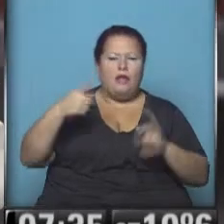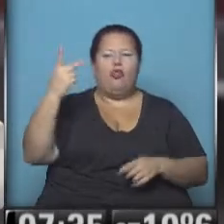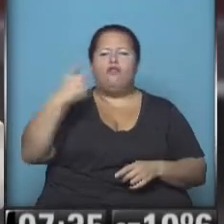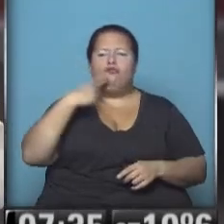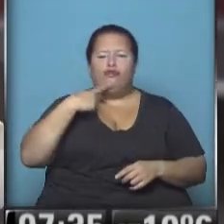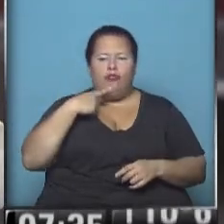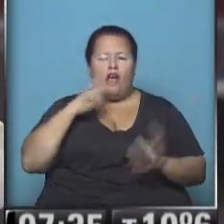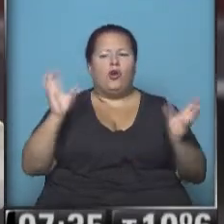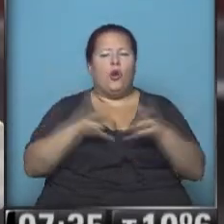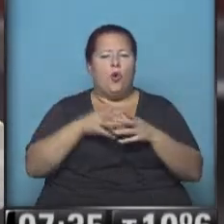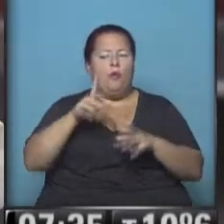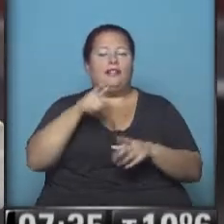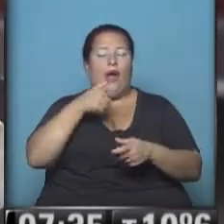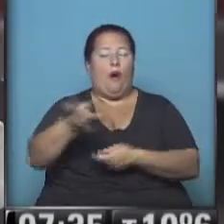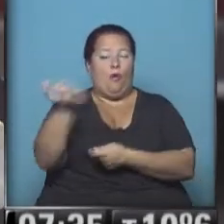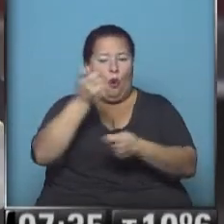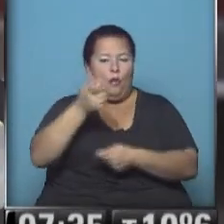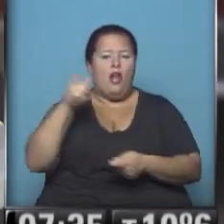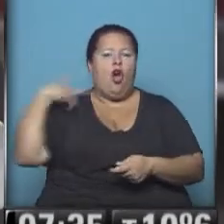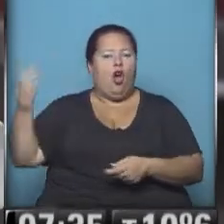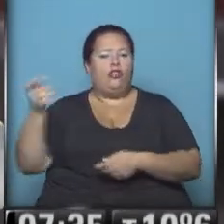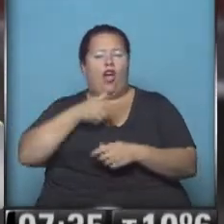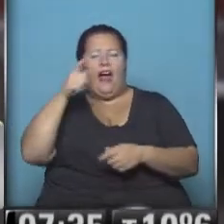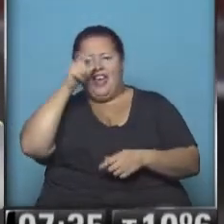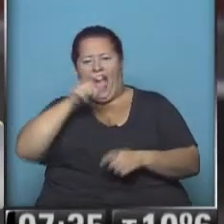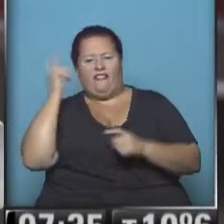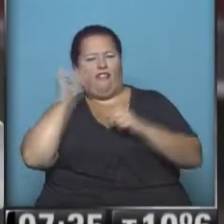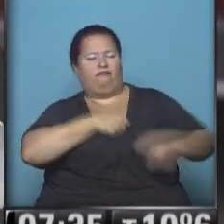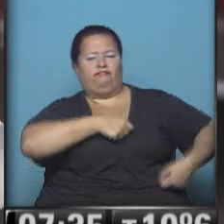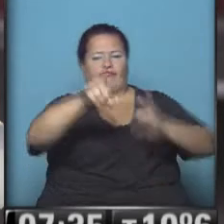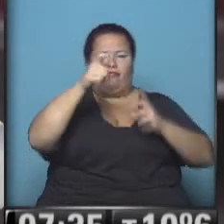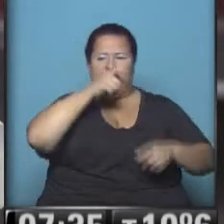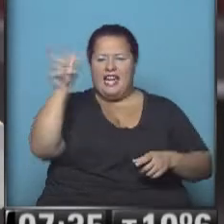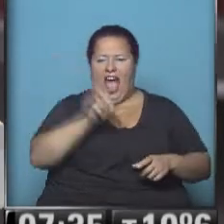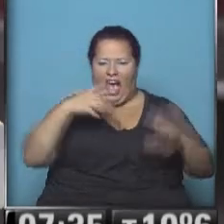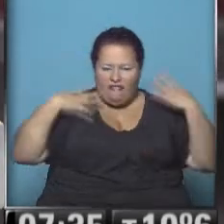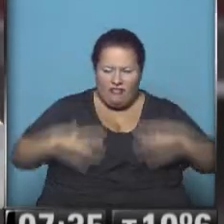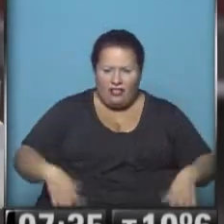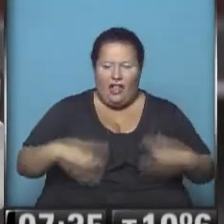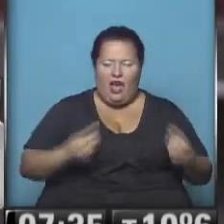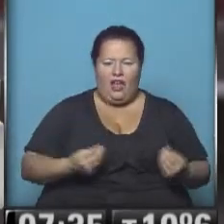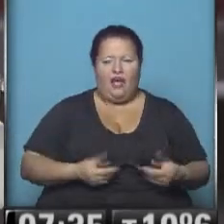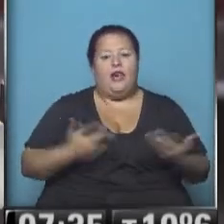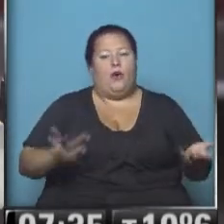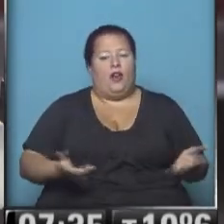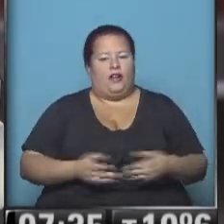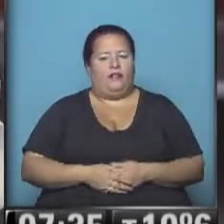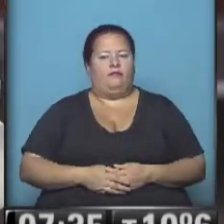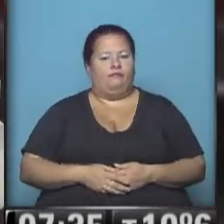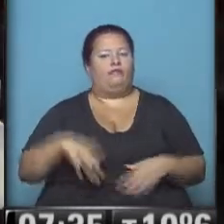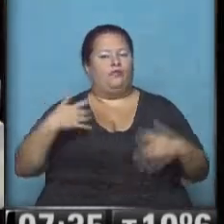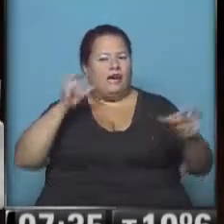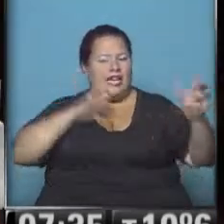muchachos de la dotación que iba en ese auto bomba fueron agredido con hasta arrojaban nos arrojaban con hasta así que bueno sufrieron